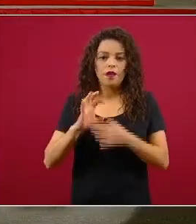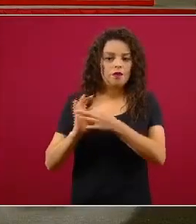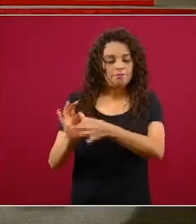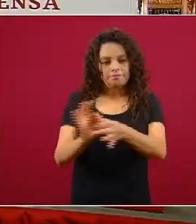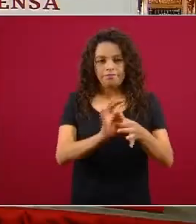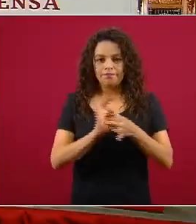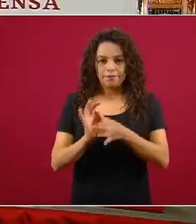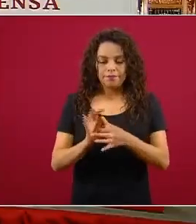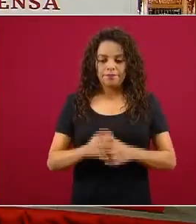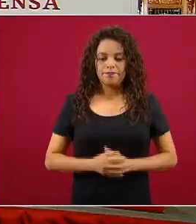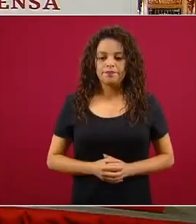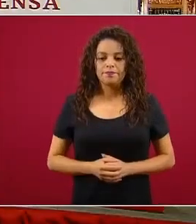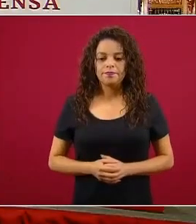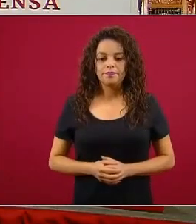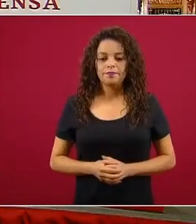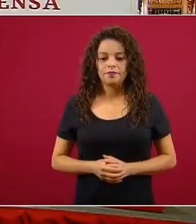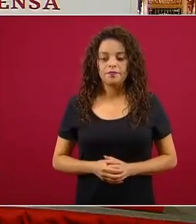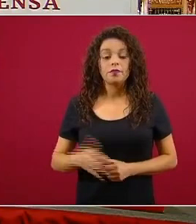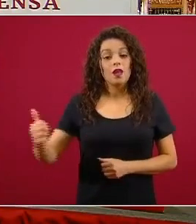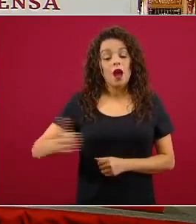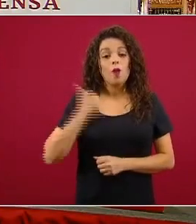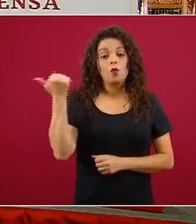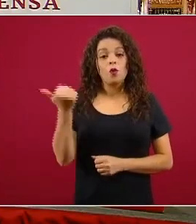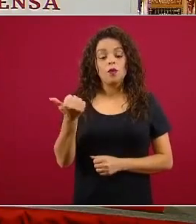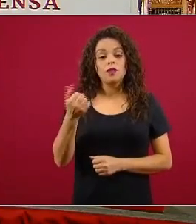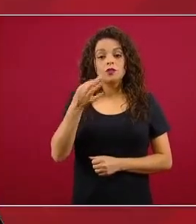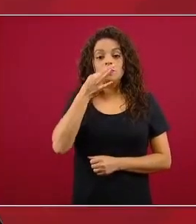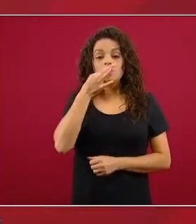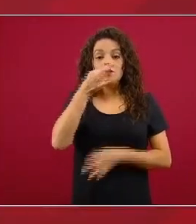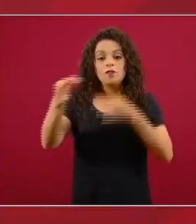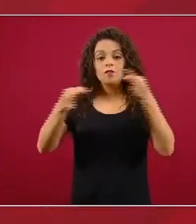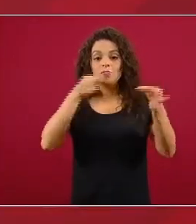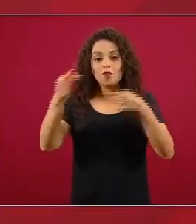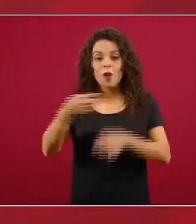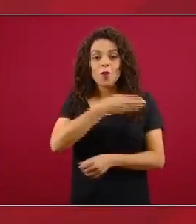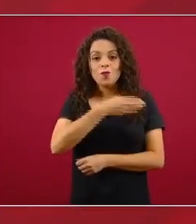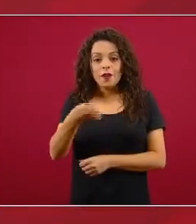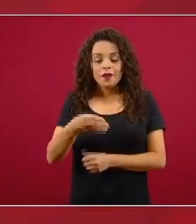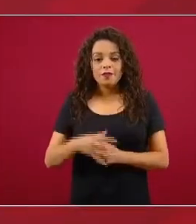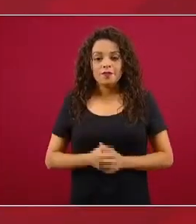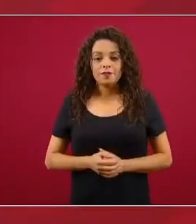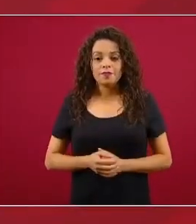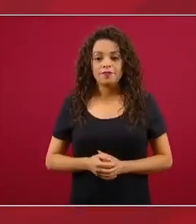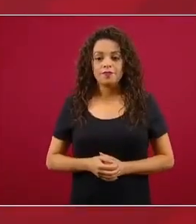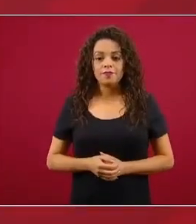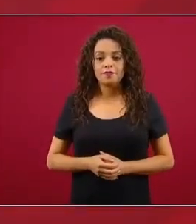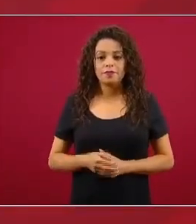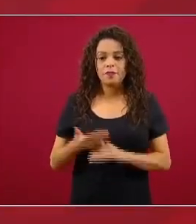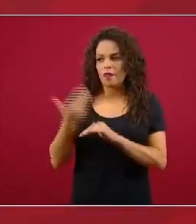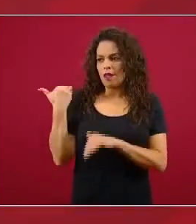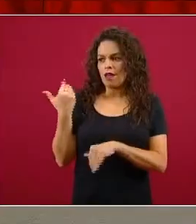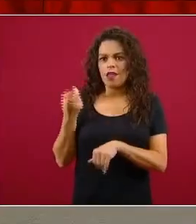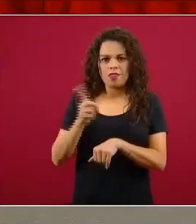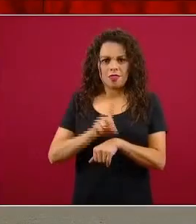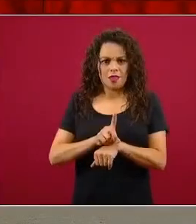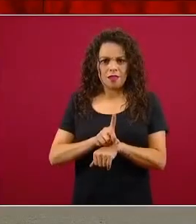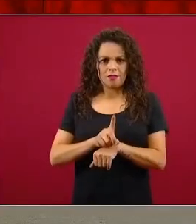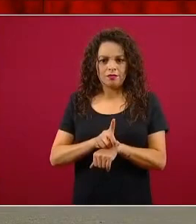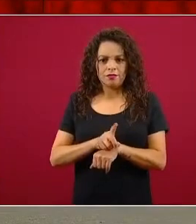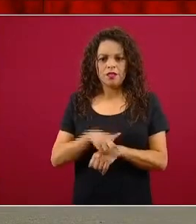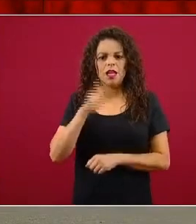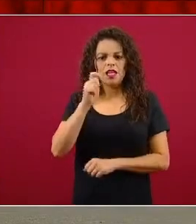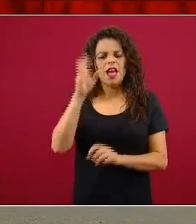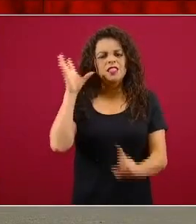Guillermo. Y aprovecho también para comentar una noticia positiva. En días recientes tuvimos un reto importante